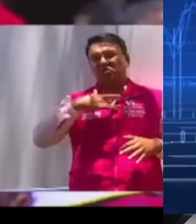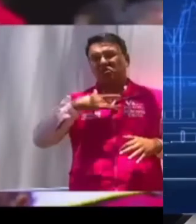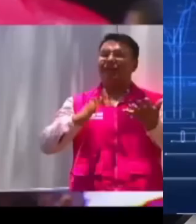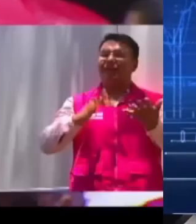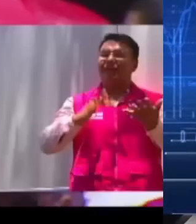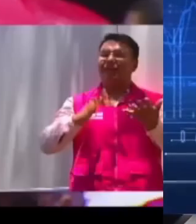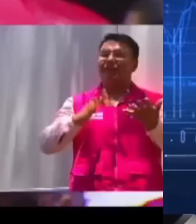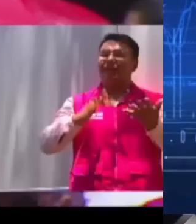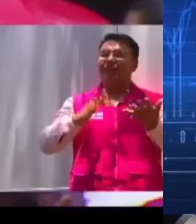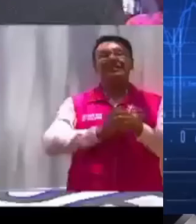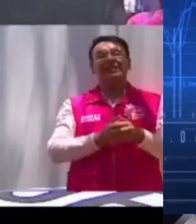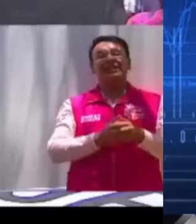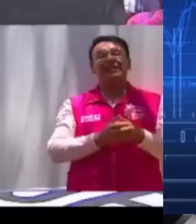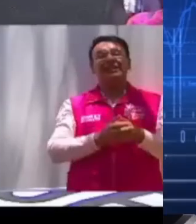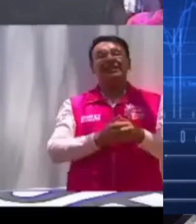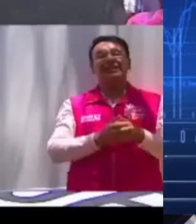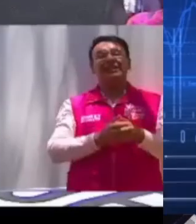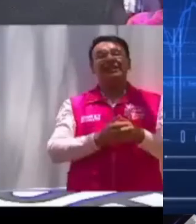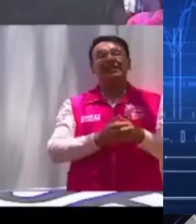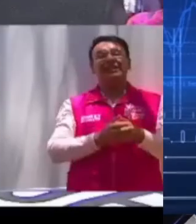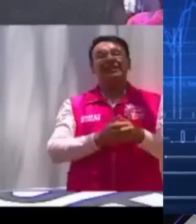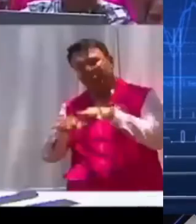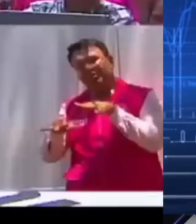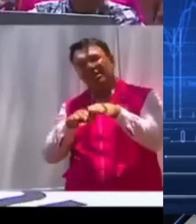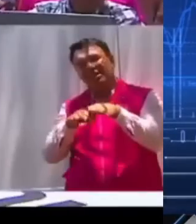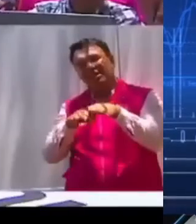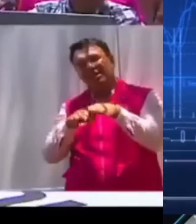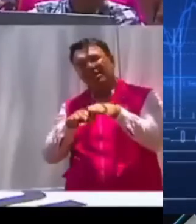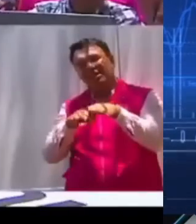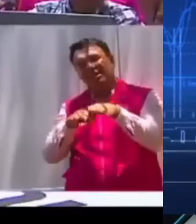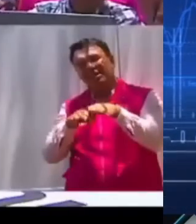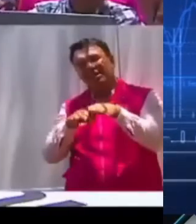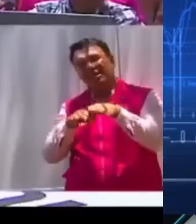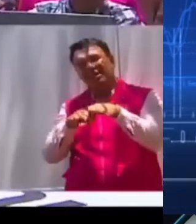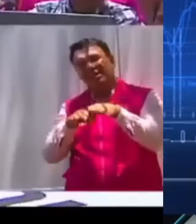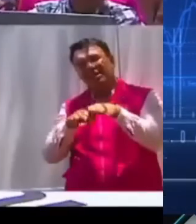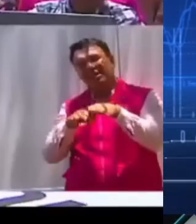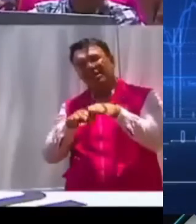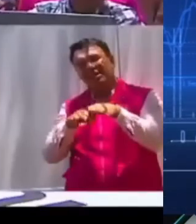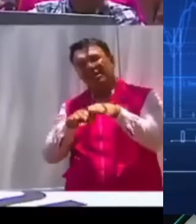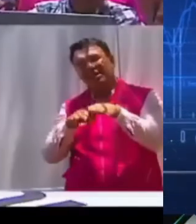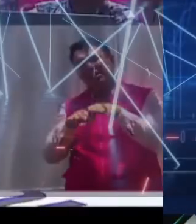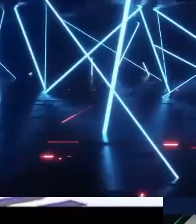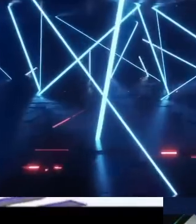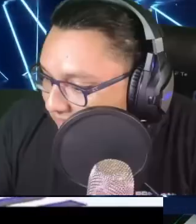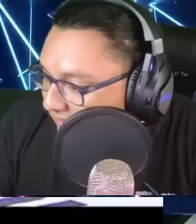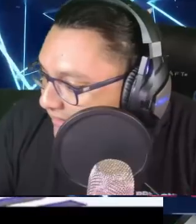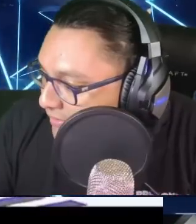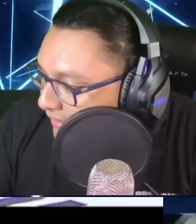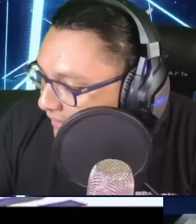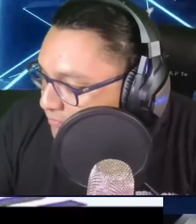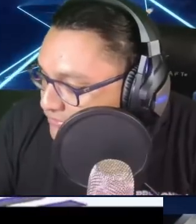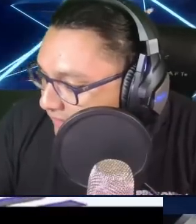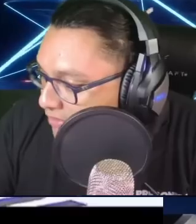inculcarme los valores del trabajo de la responsabilidad y así Alejandro del Moral Por más que siga